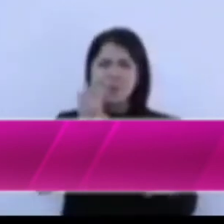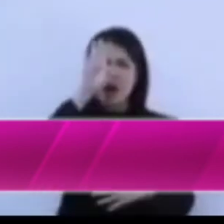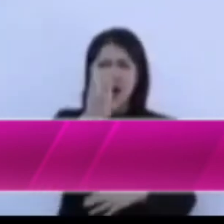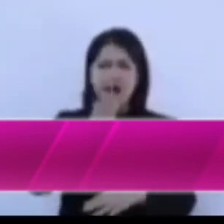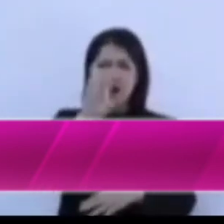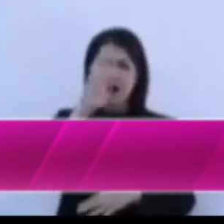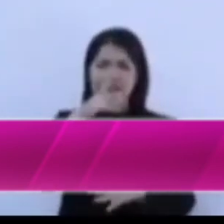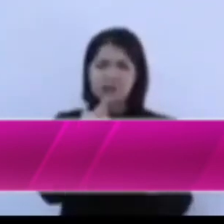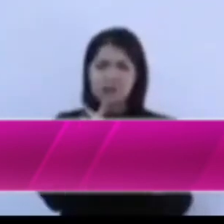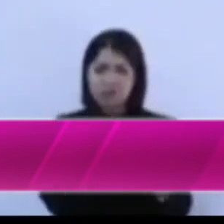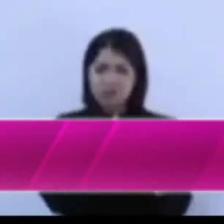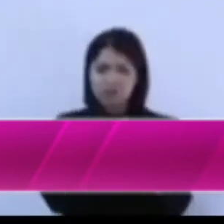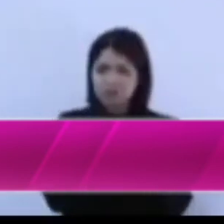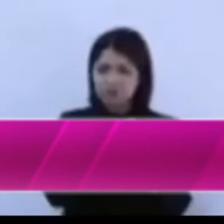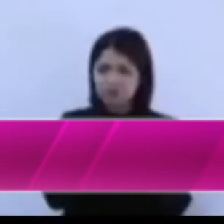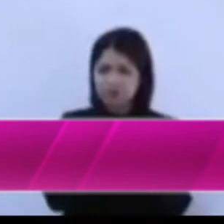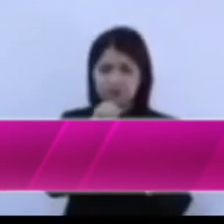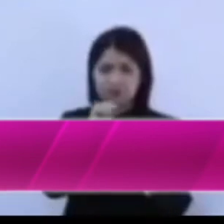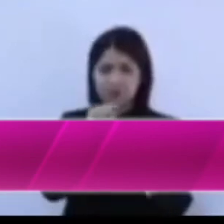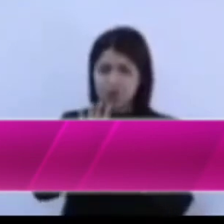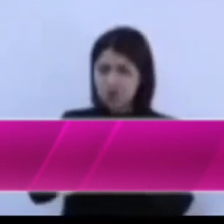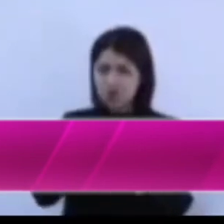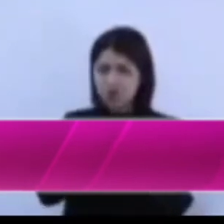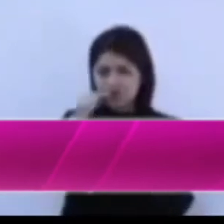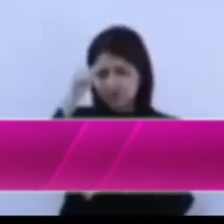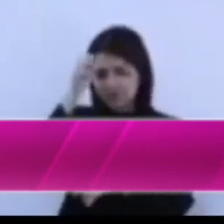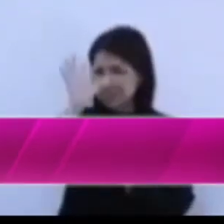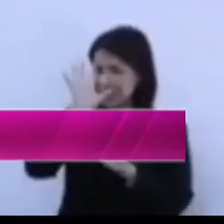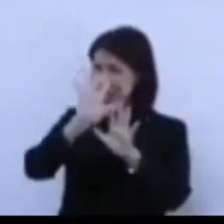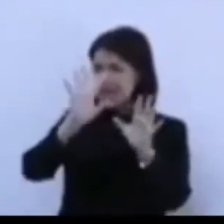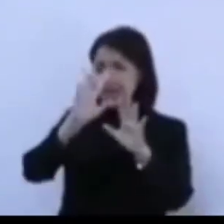contra del ingeniero Silvano. Pues ya, que se dedique a sus cosas el señor.